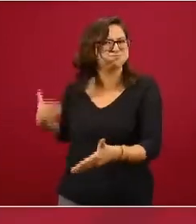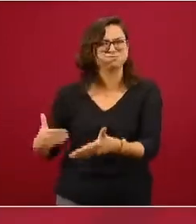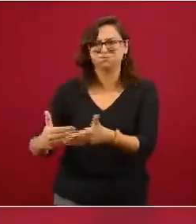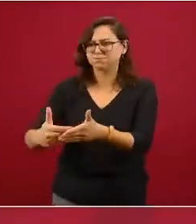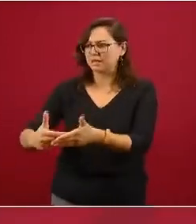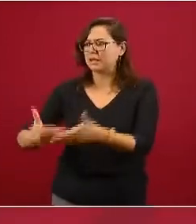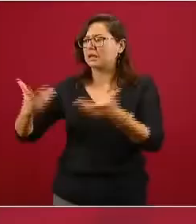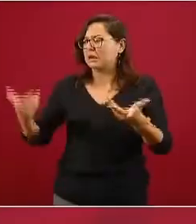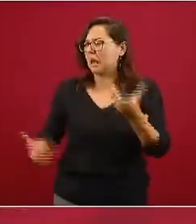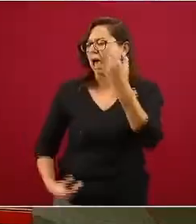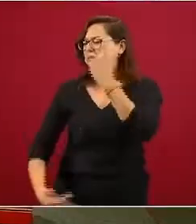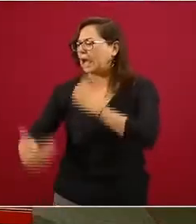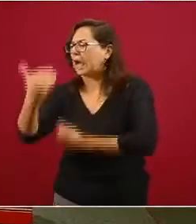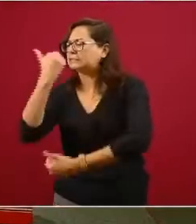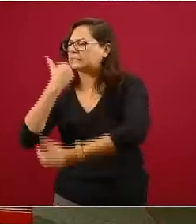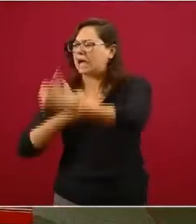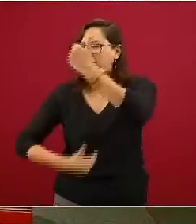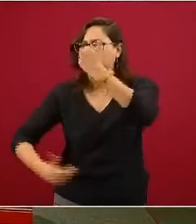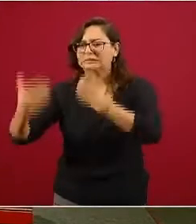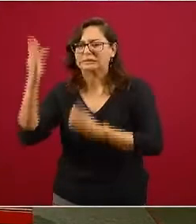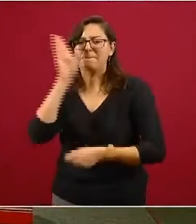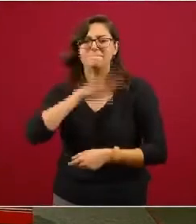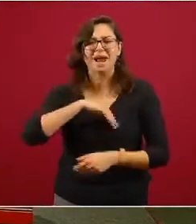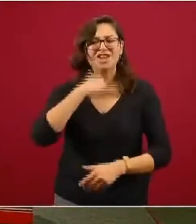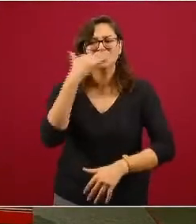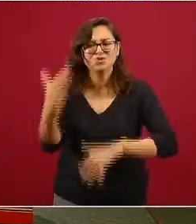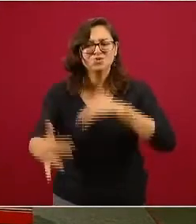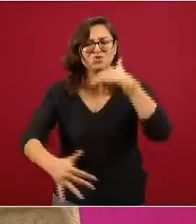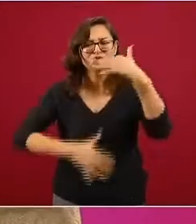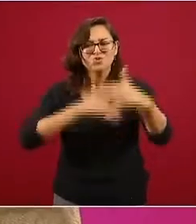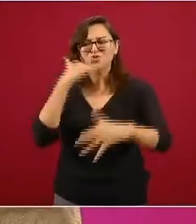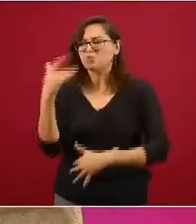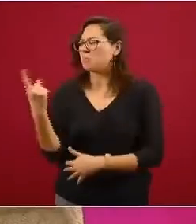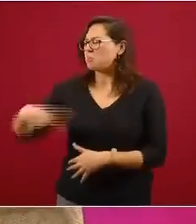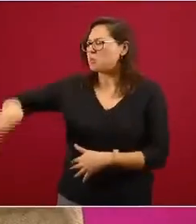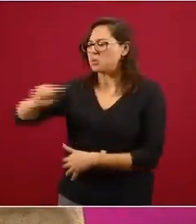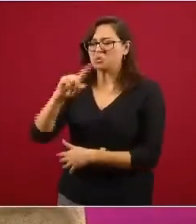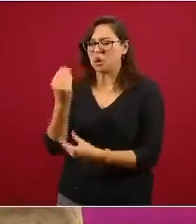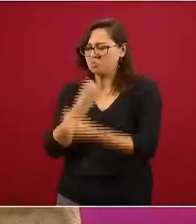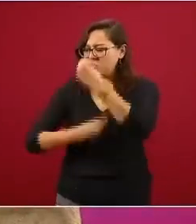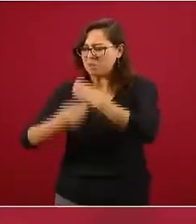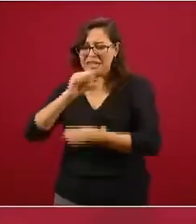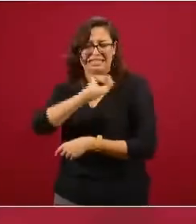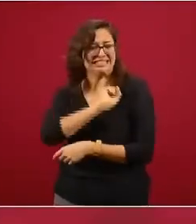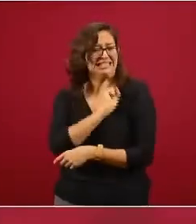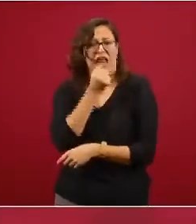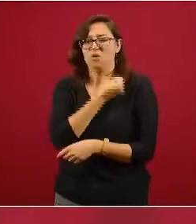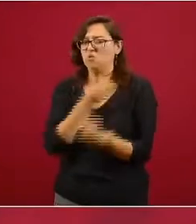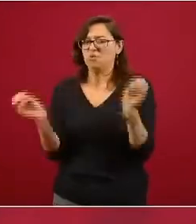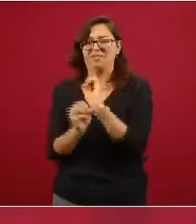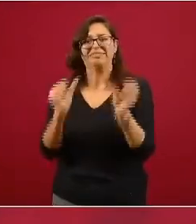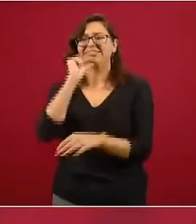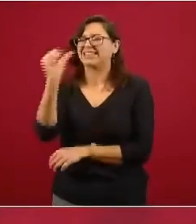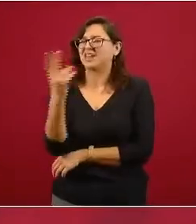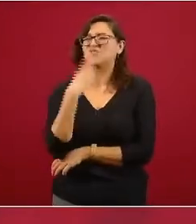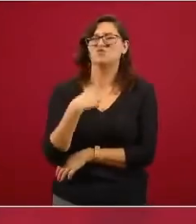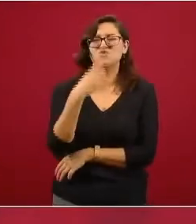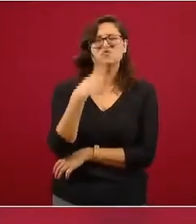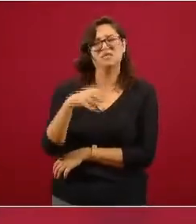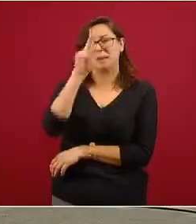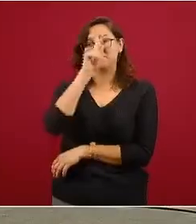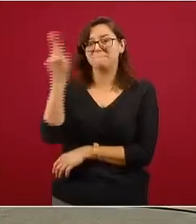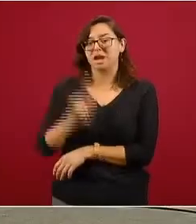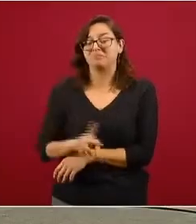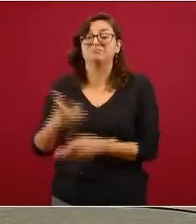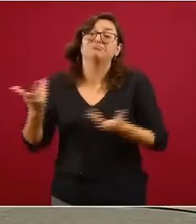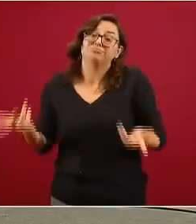el predominio de productos industrializados, de bajo o nulo valor nutricional, altísimo poder calórico,